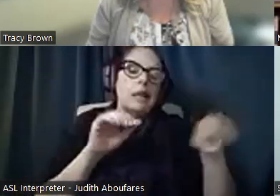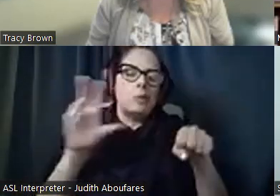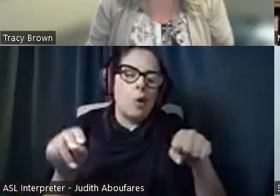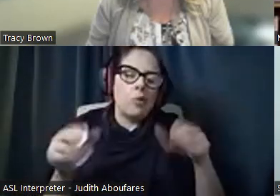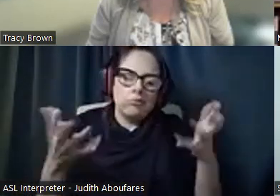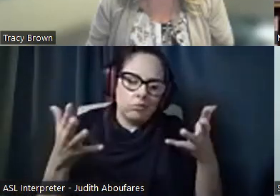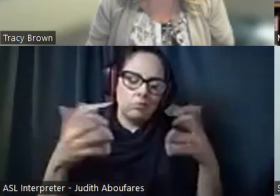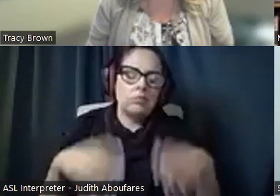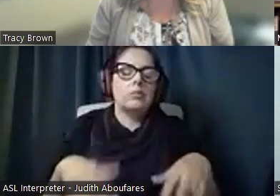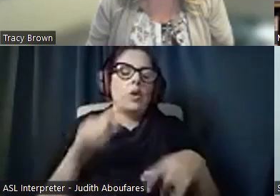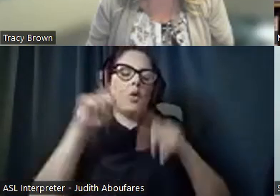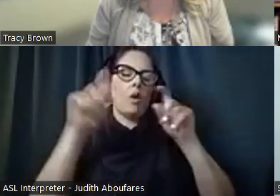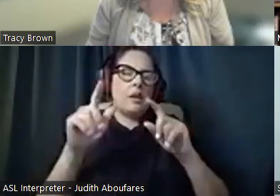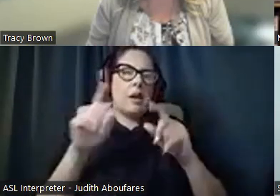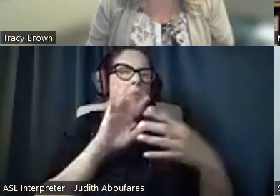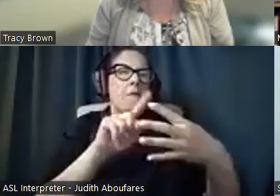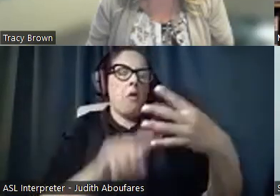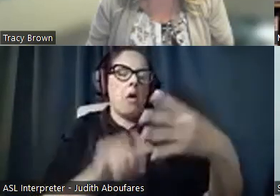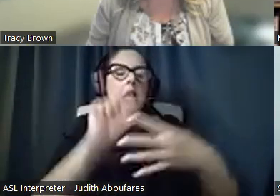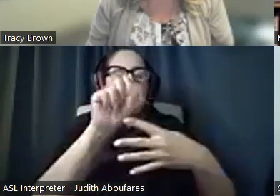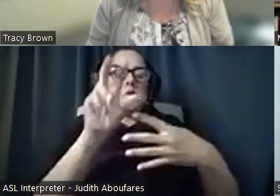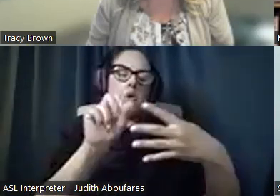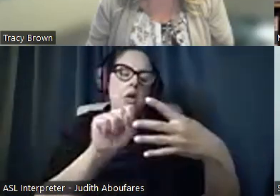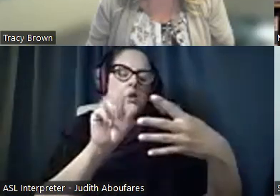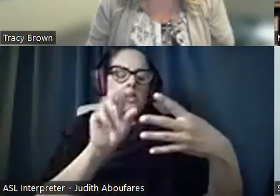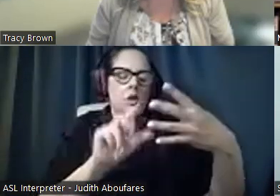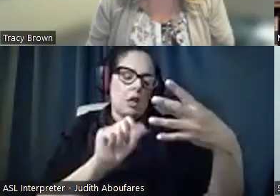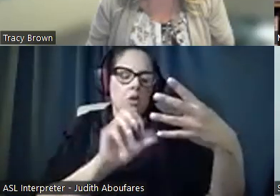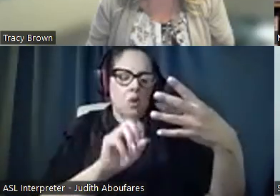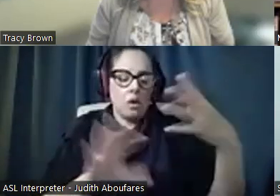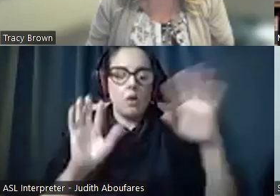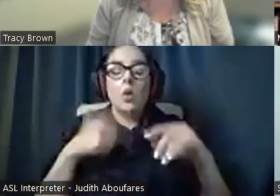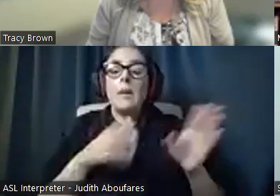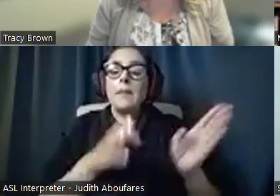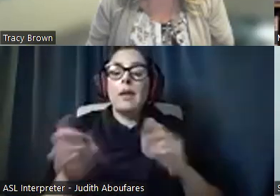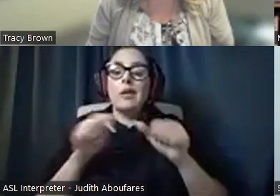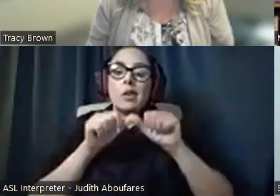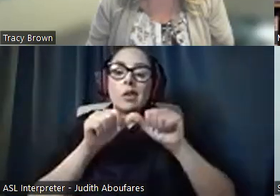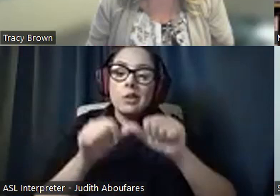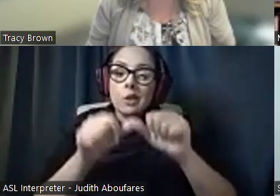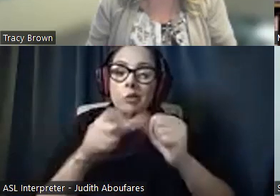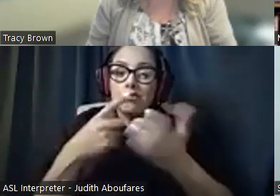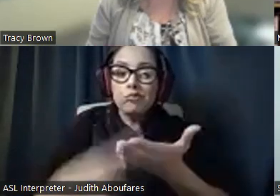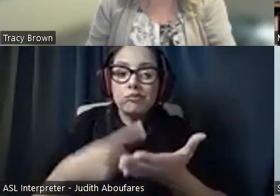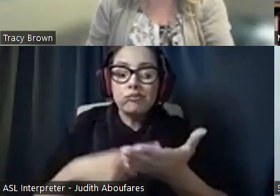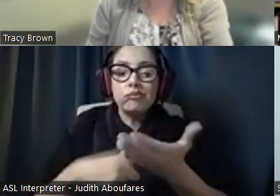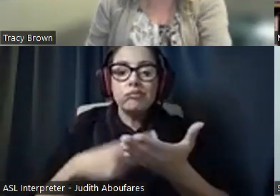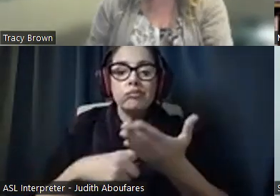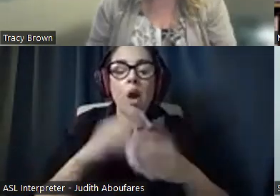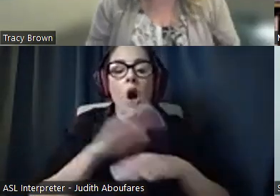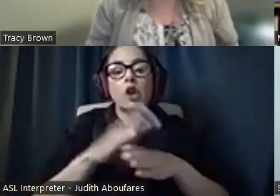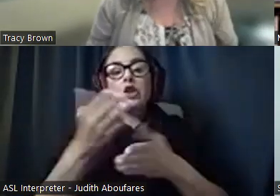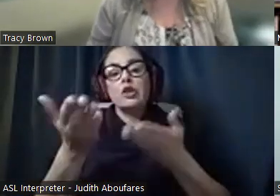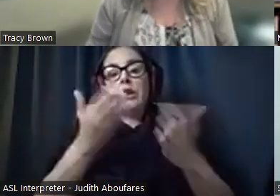Es sí o no, son preguntas sí o no, y hay aproximadamente 4 de estas y planificamos continuar